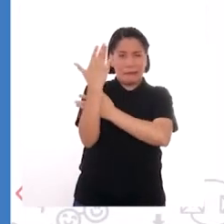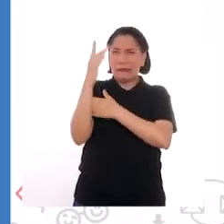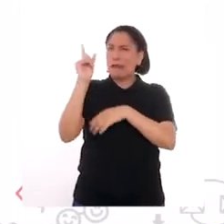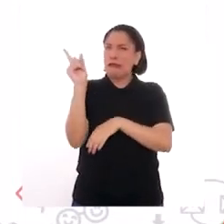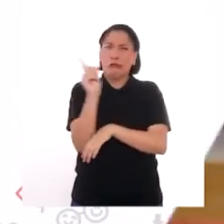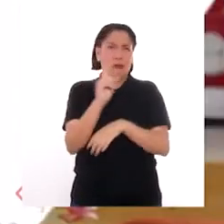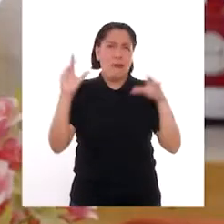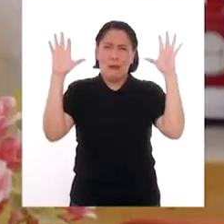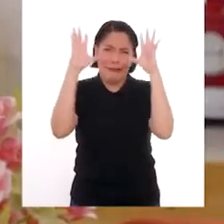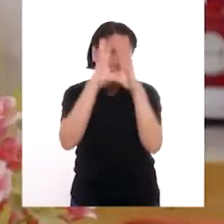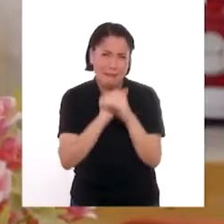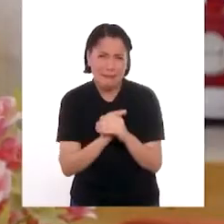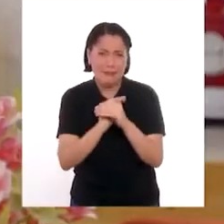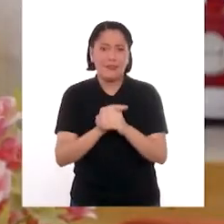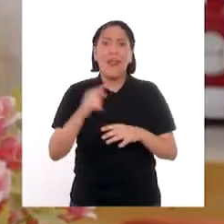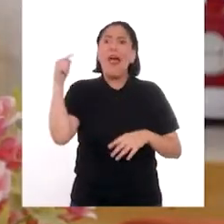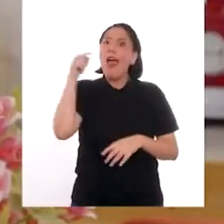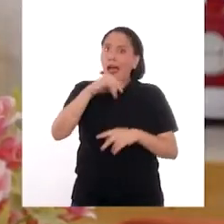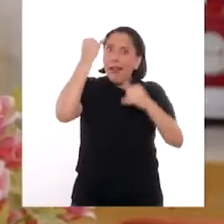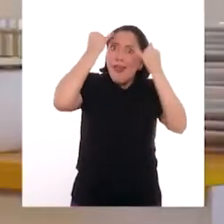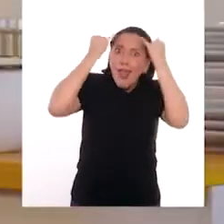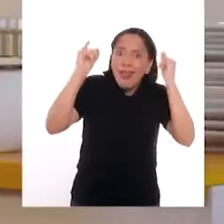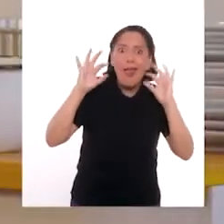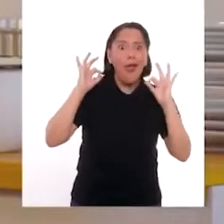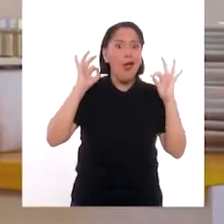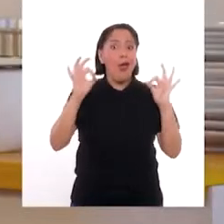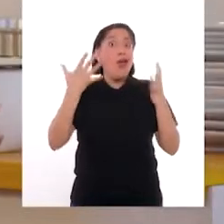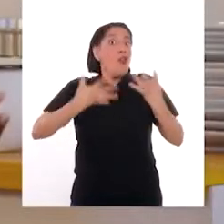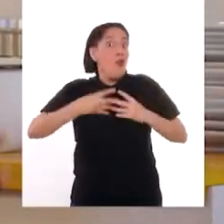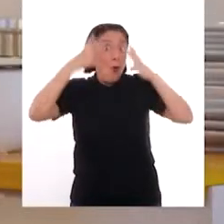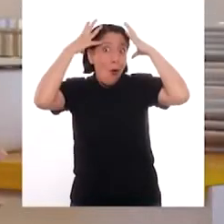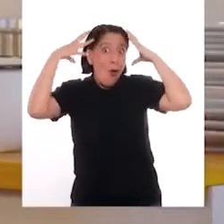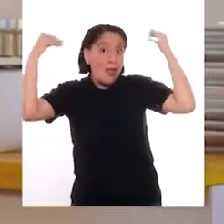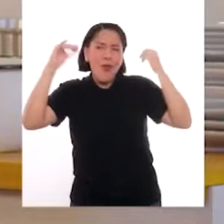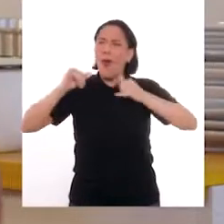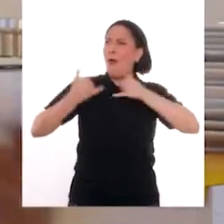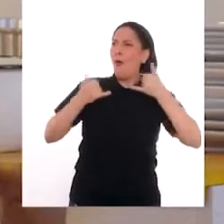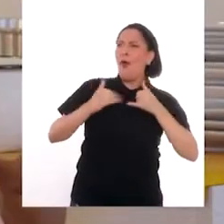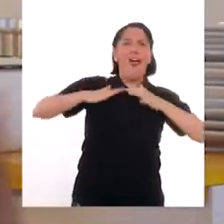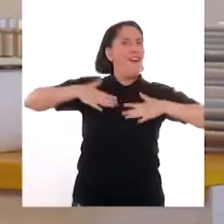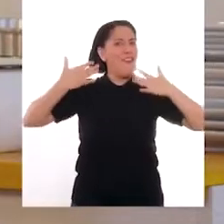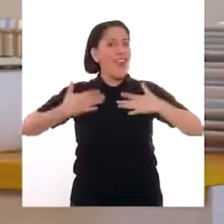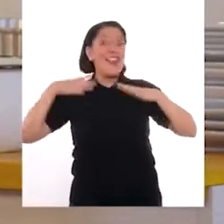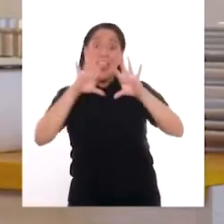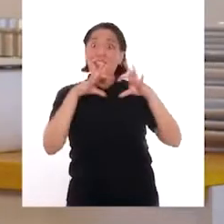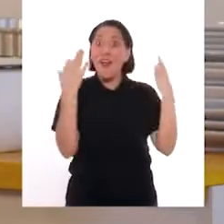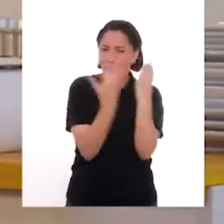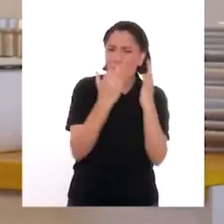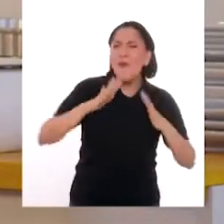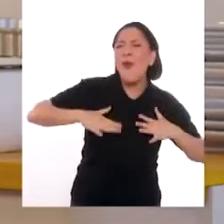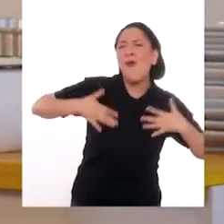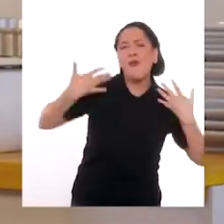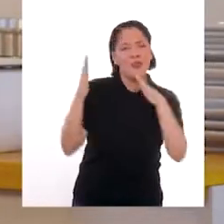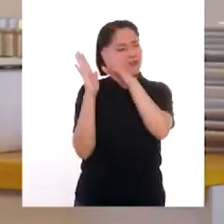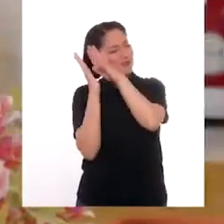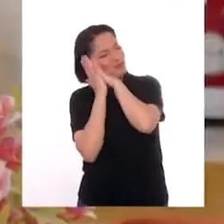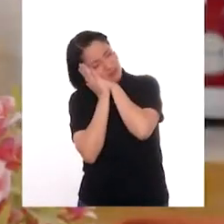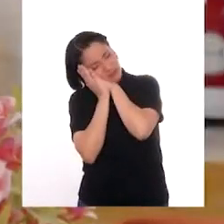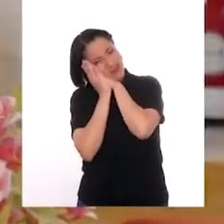dormir. Esa fue una gran idea. Y así el duende juguetón jugó feliz y la familia pudo